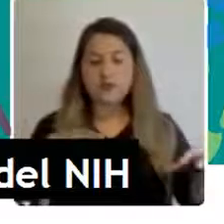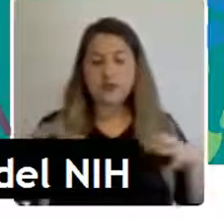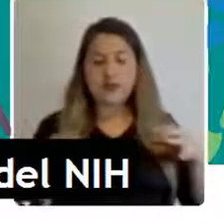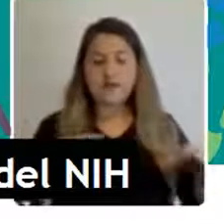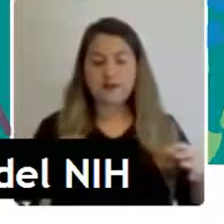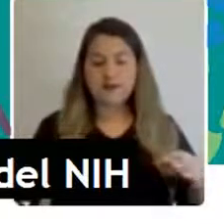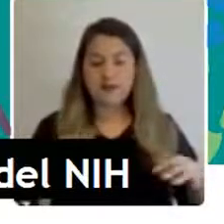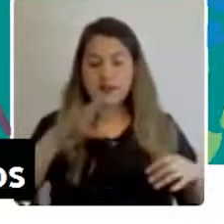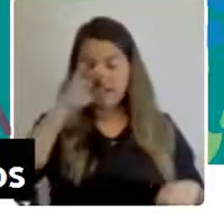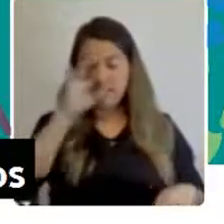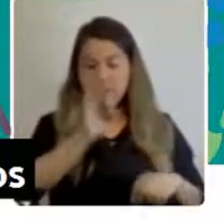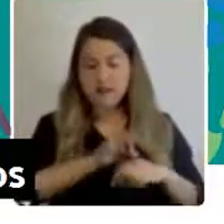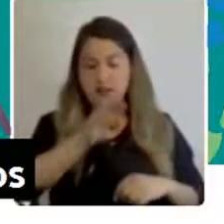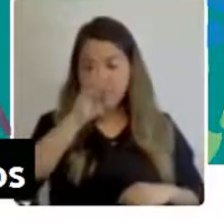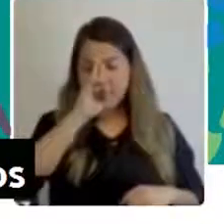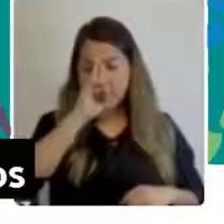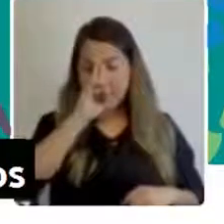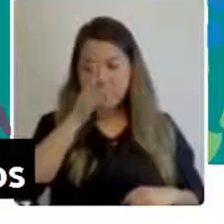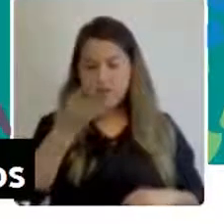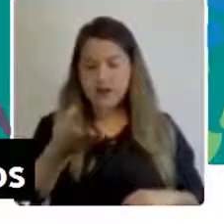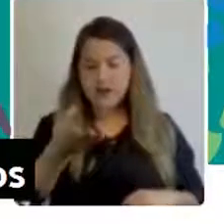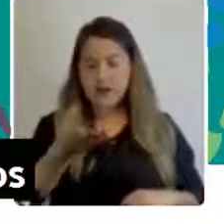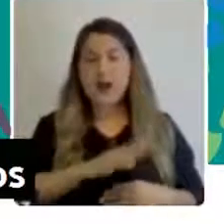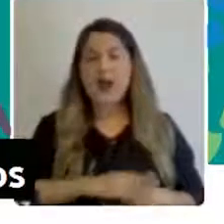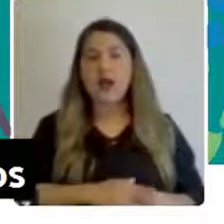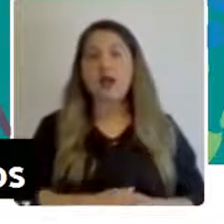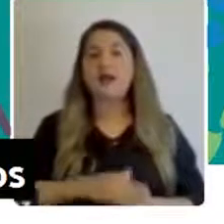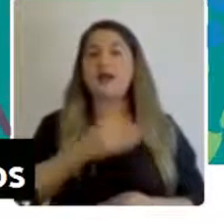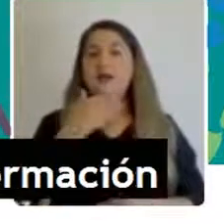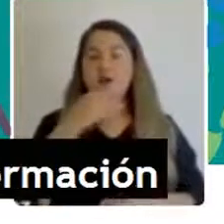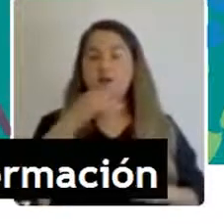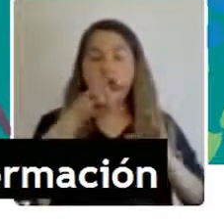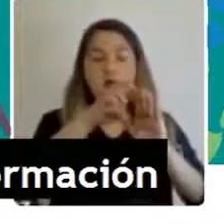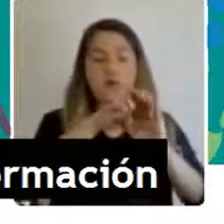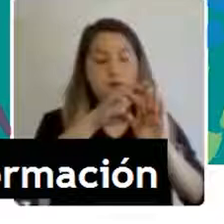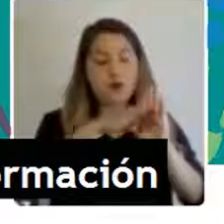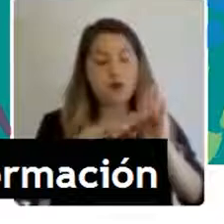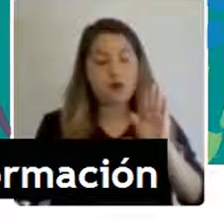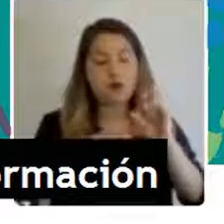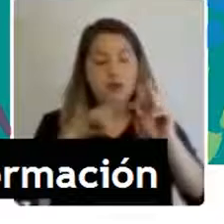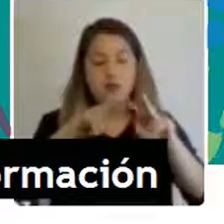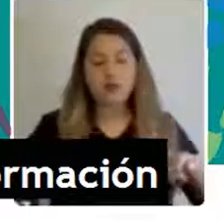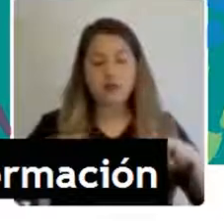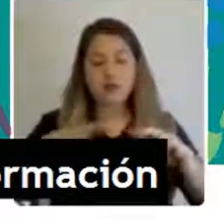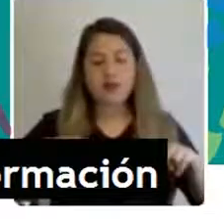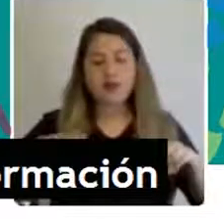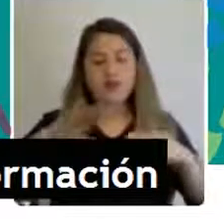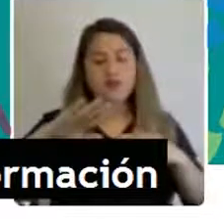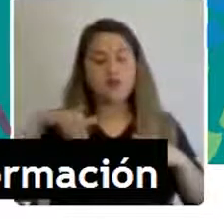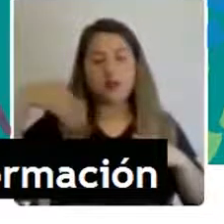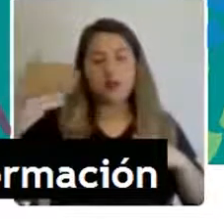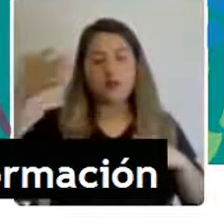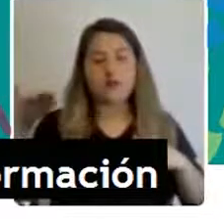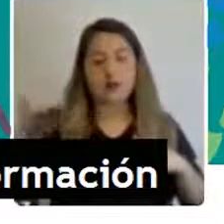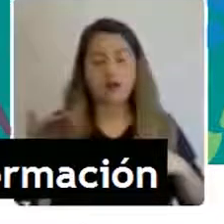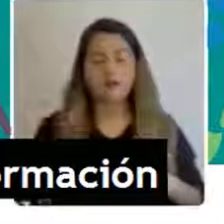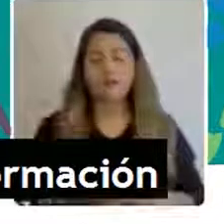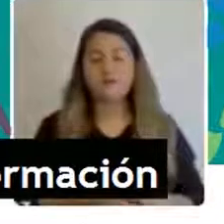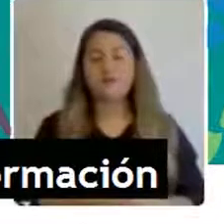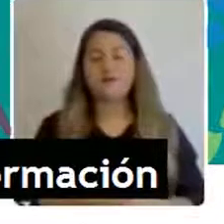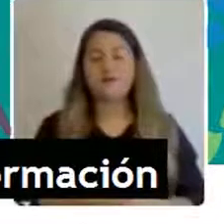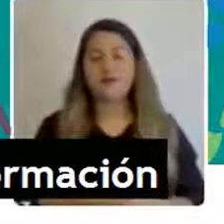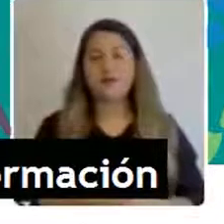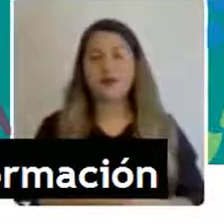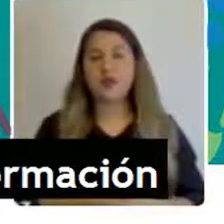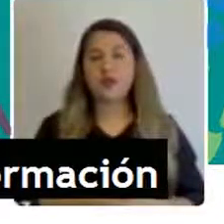la NIH y programas de investigación externos también, coordinarlos y desarrollar